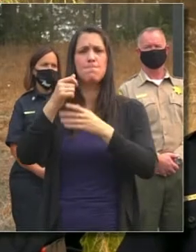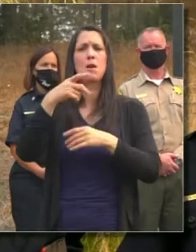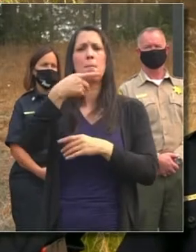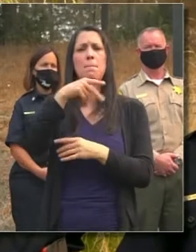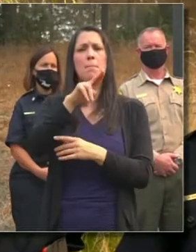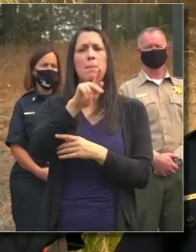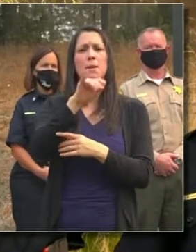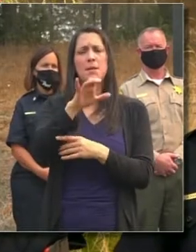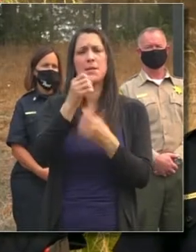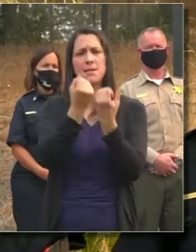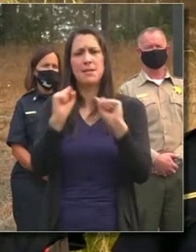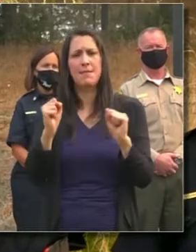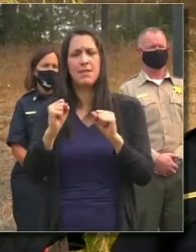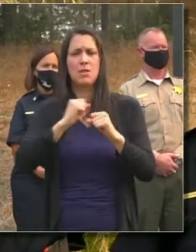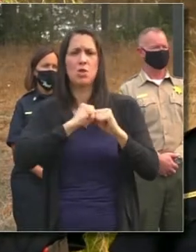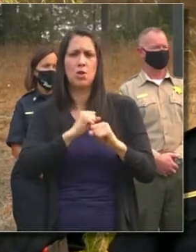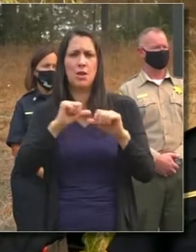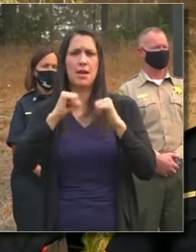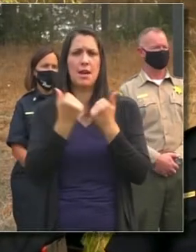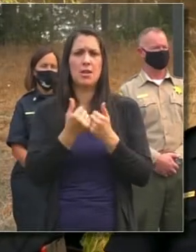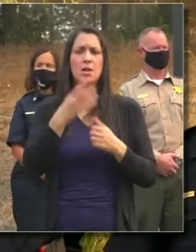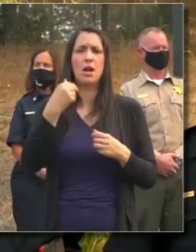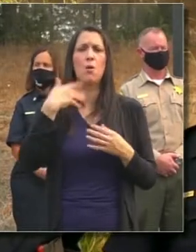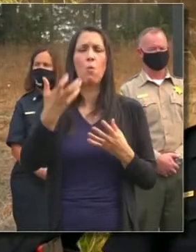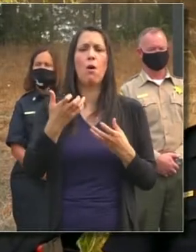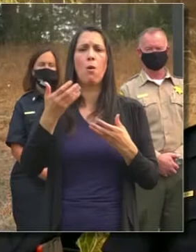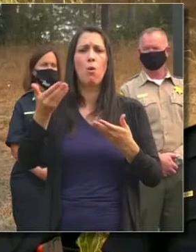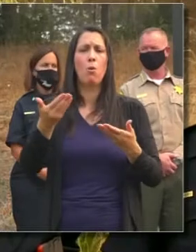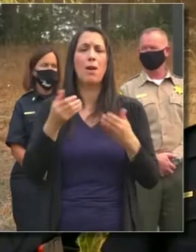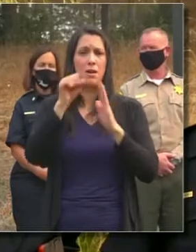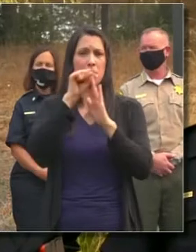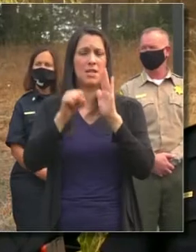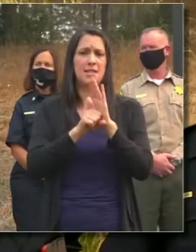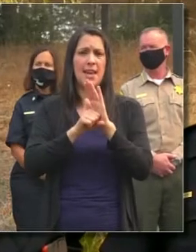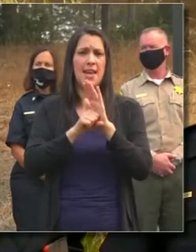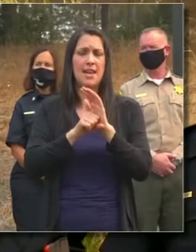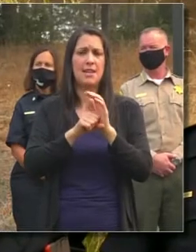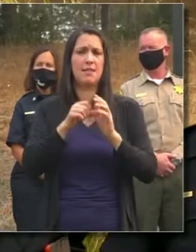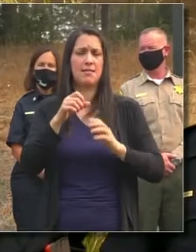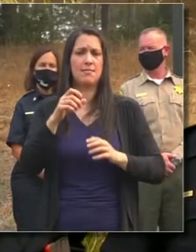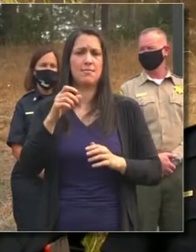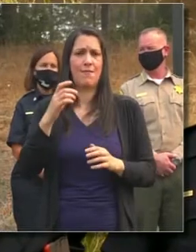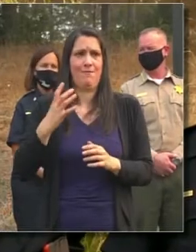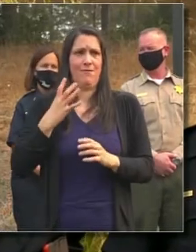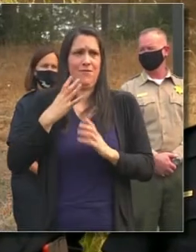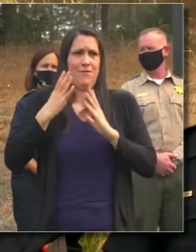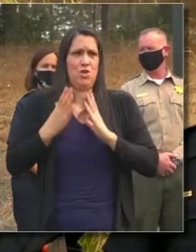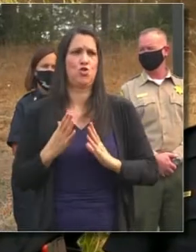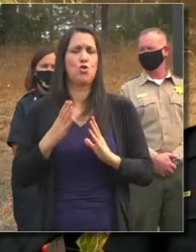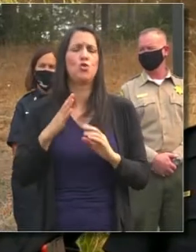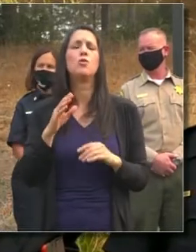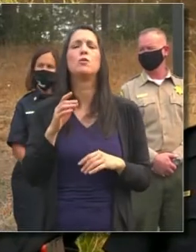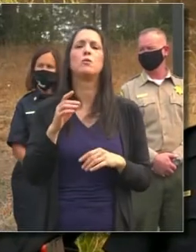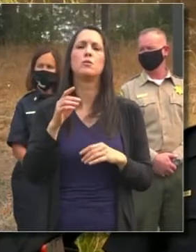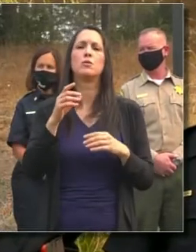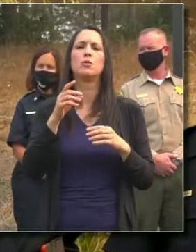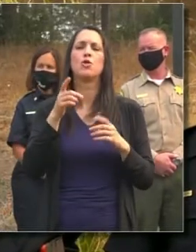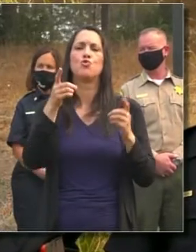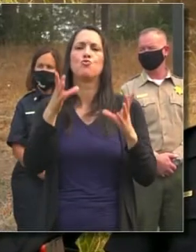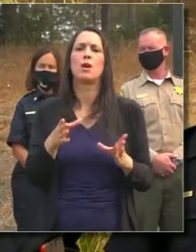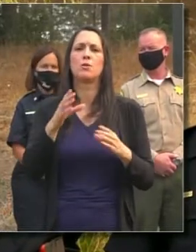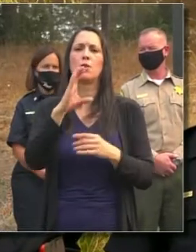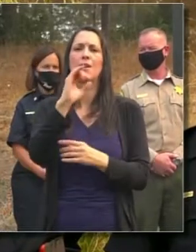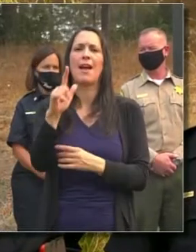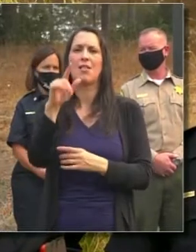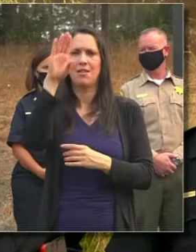las agencias de salud pública y queremos dar la bienvenida aquí al escenario a nuestros oficiales en primer lugar el director de calf ayer